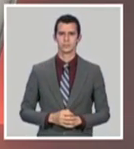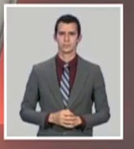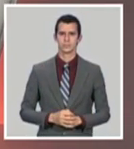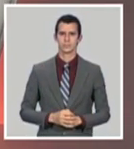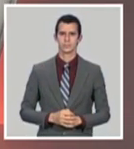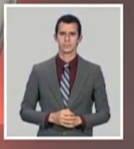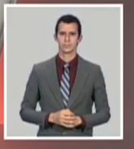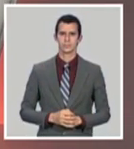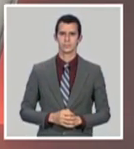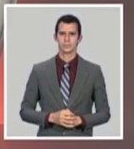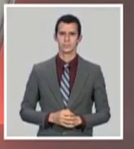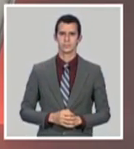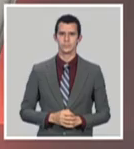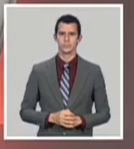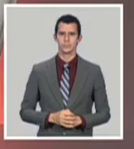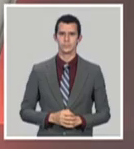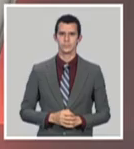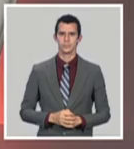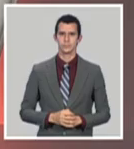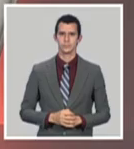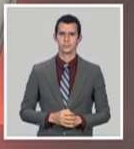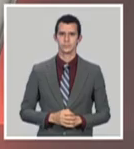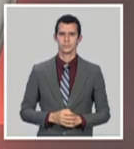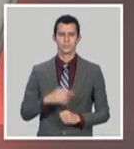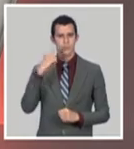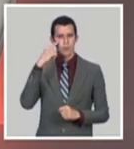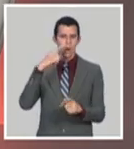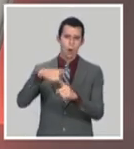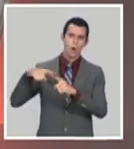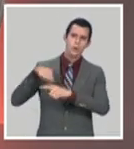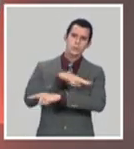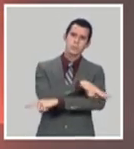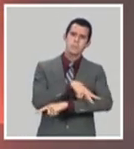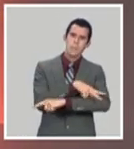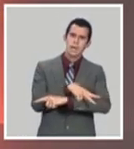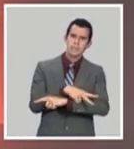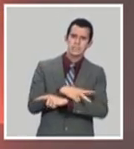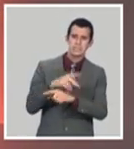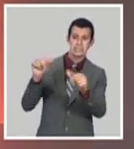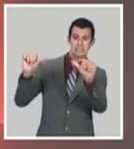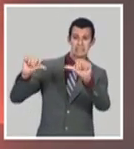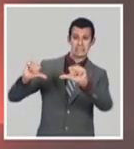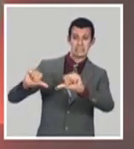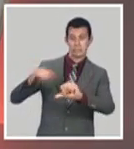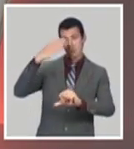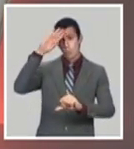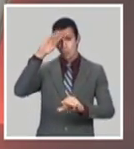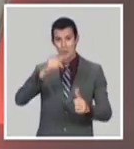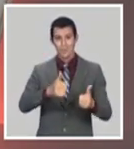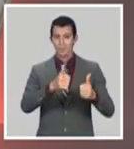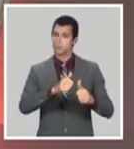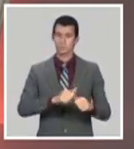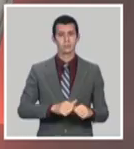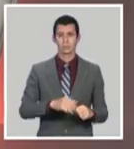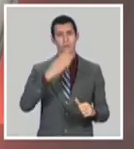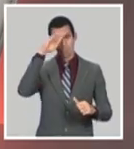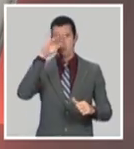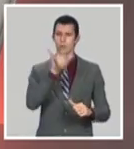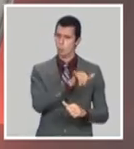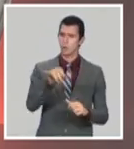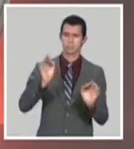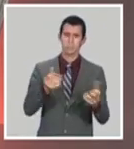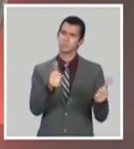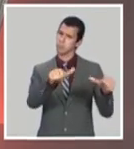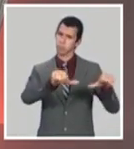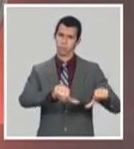también ha experimentado un crecimiento exponencial de los contagios. Si bien podríamos decir que estamos en una meseta, pero una meseta que supera los 1000